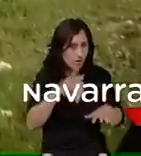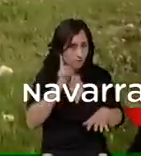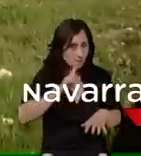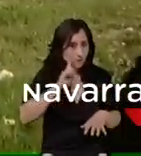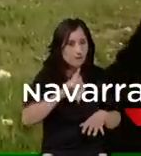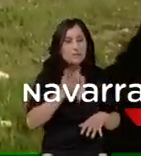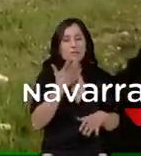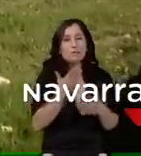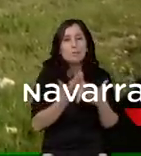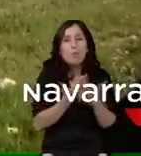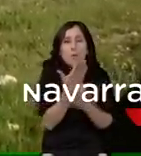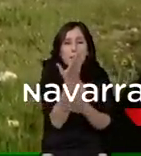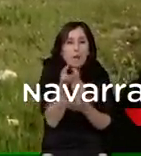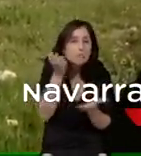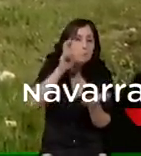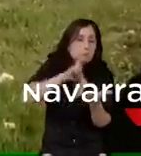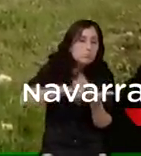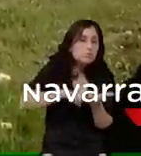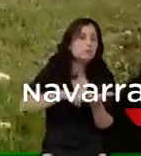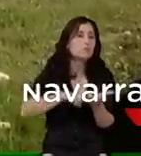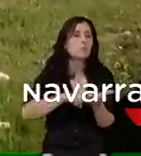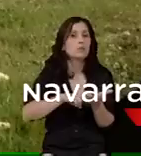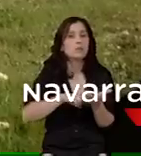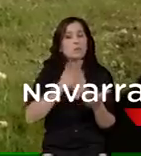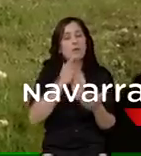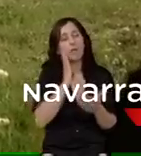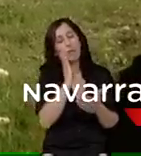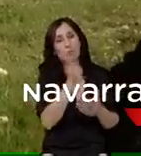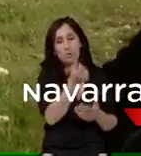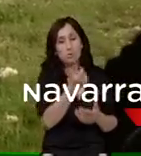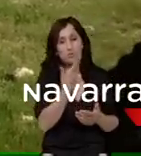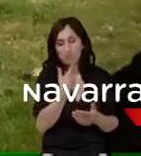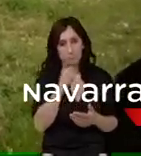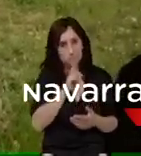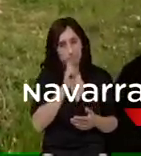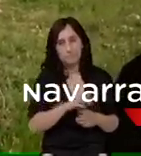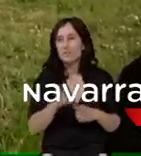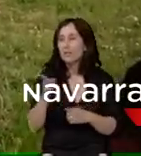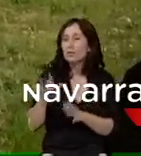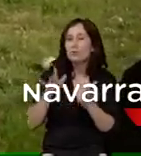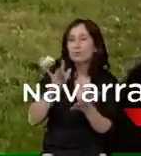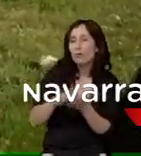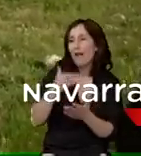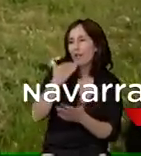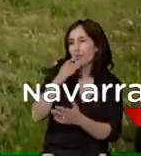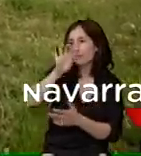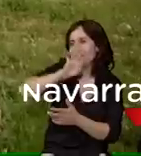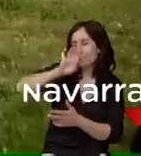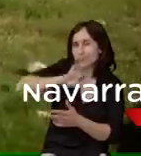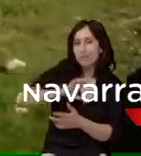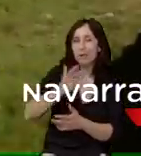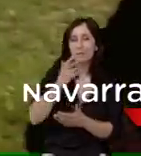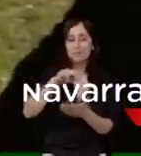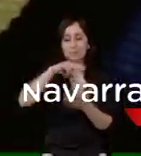de cuando en cuando se madruga mucho, pues, a una cabezada hechas, pero amor, es un mito. ¿Y alguna vez os ha pasado algo curioso de estar tumbado,